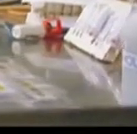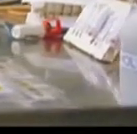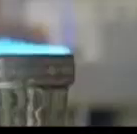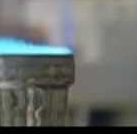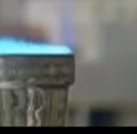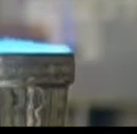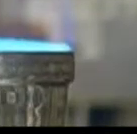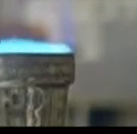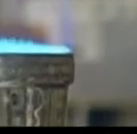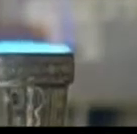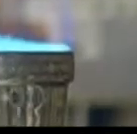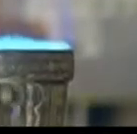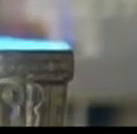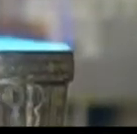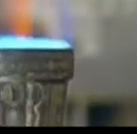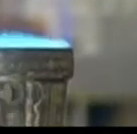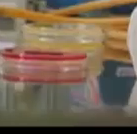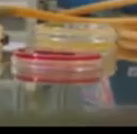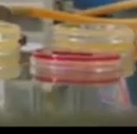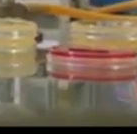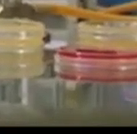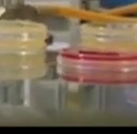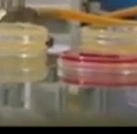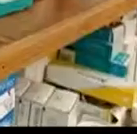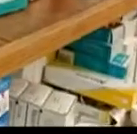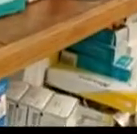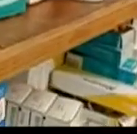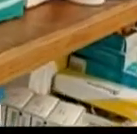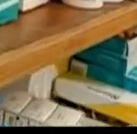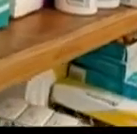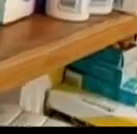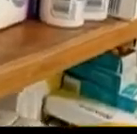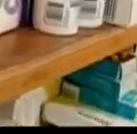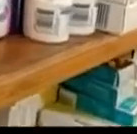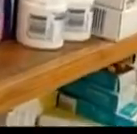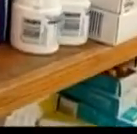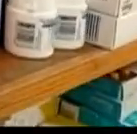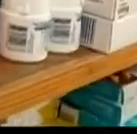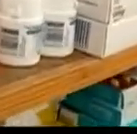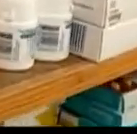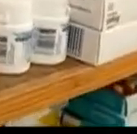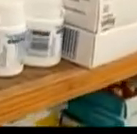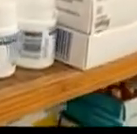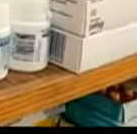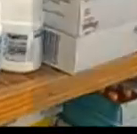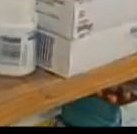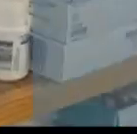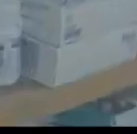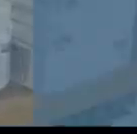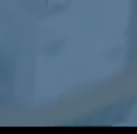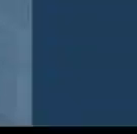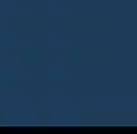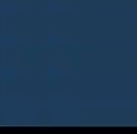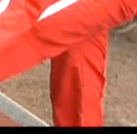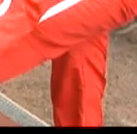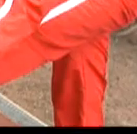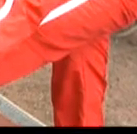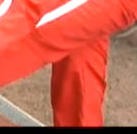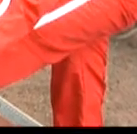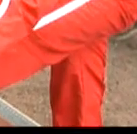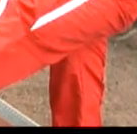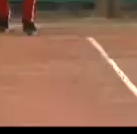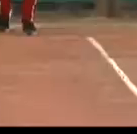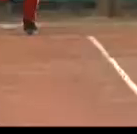estudios profesionales? En Orientación Vocacional nos visita José Antonio Terrón Sierra, investigador del CIMVESTAB. Y